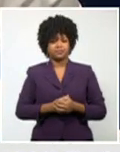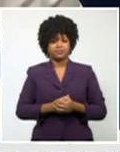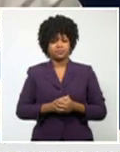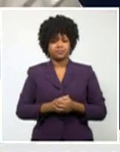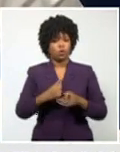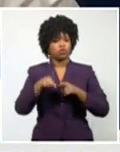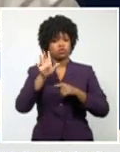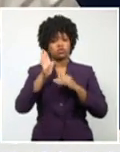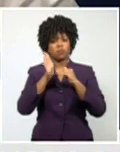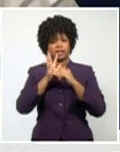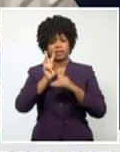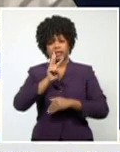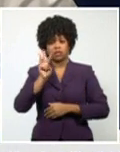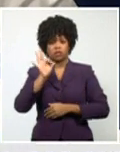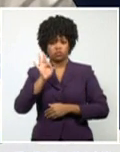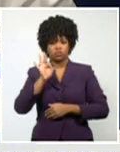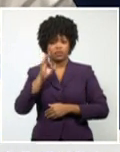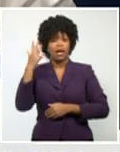5.538 y extranjeros